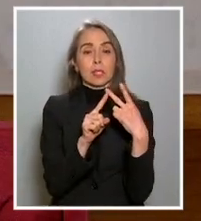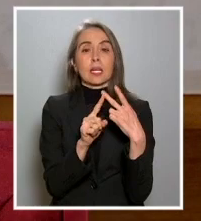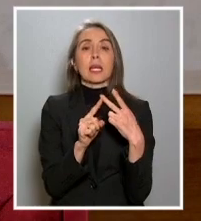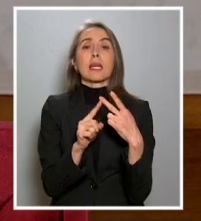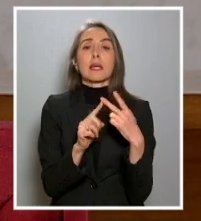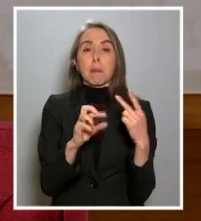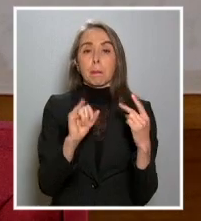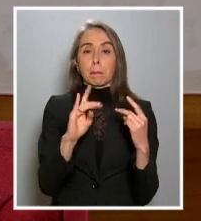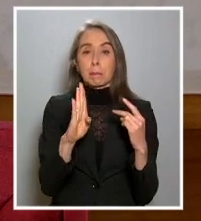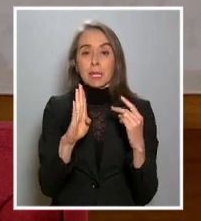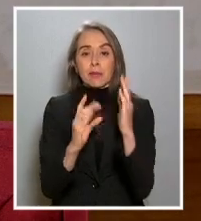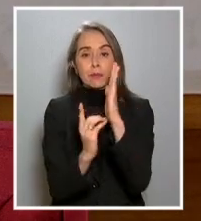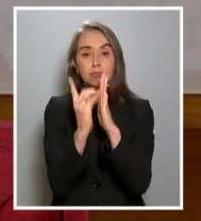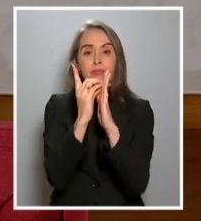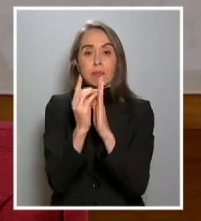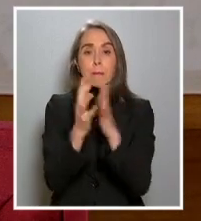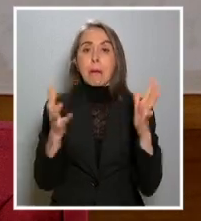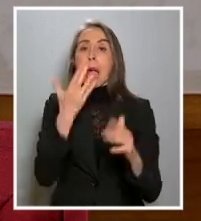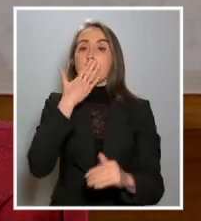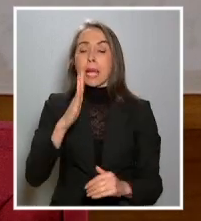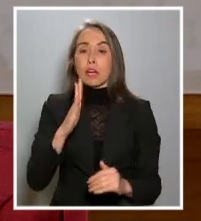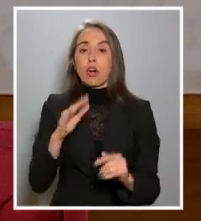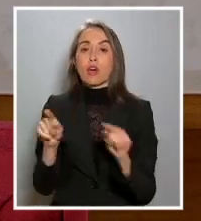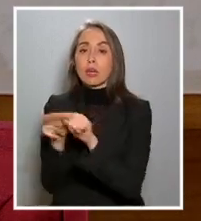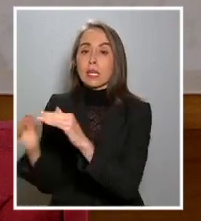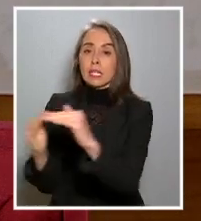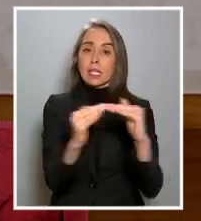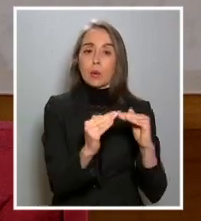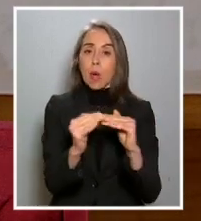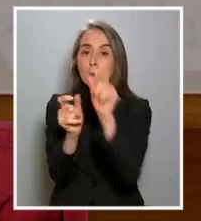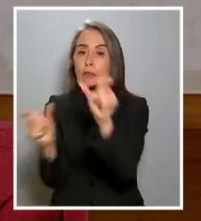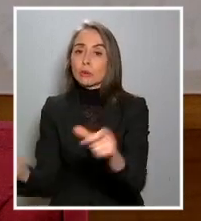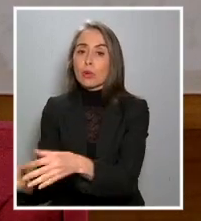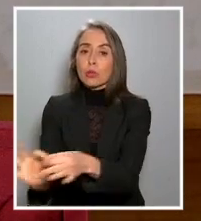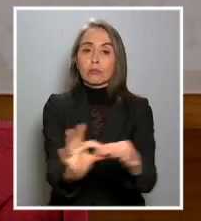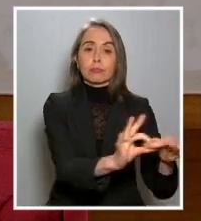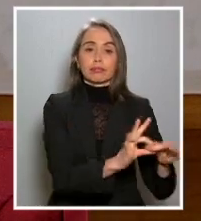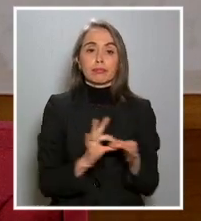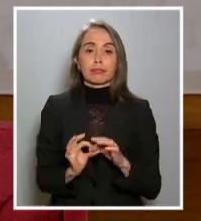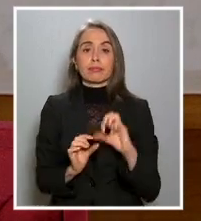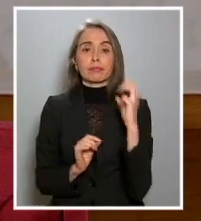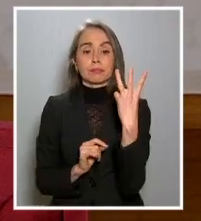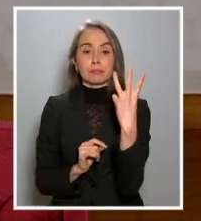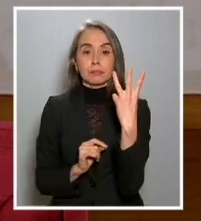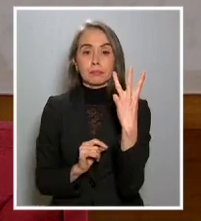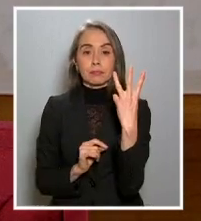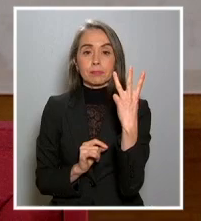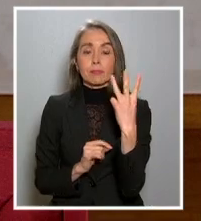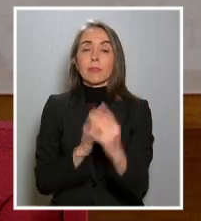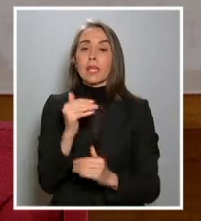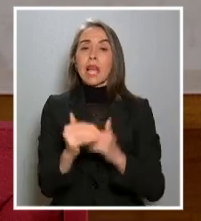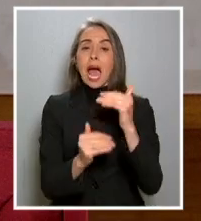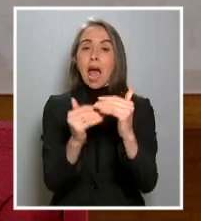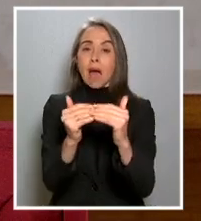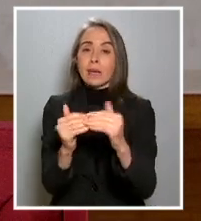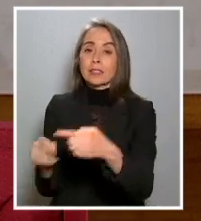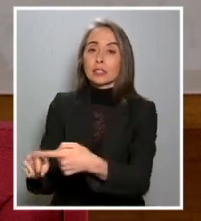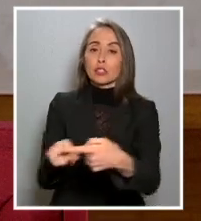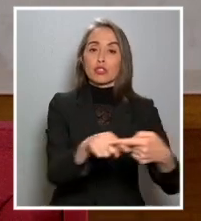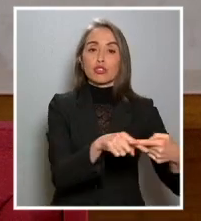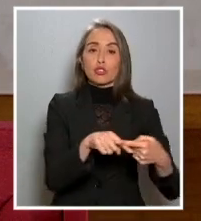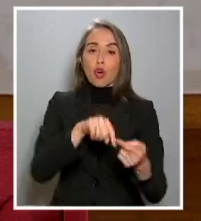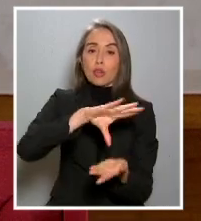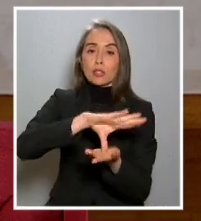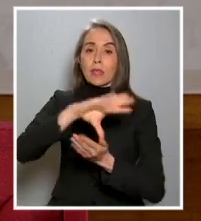más y mejor, con equidad y cohesión social. 3, avanzar hacia una sociedad de